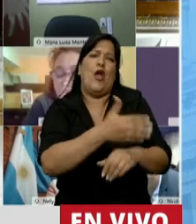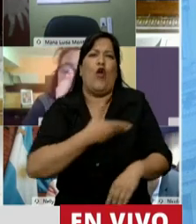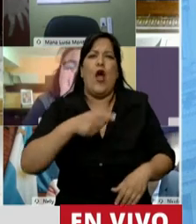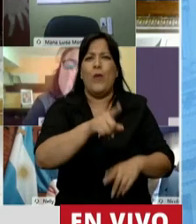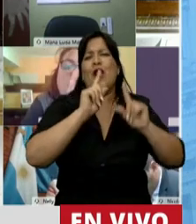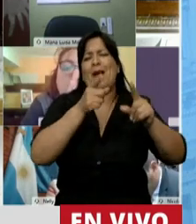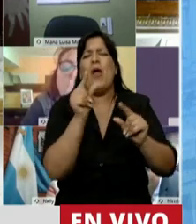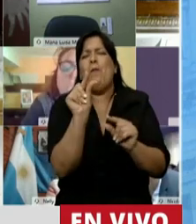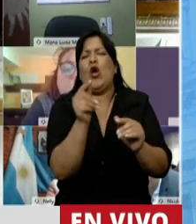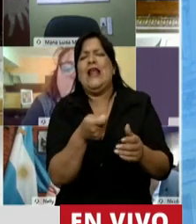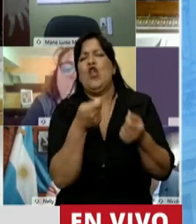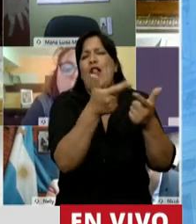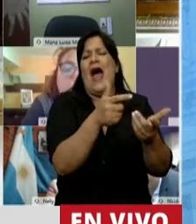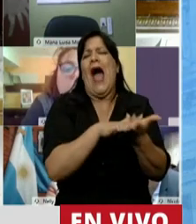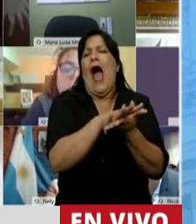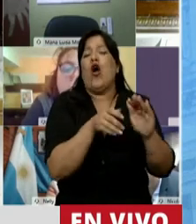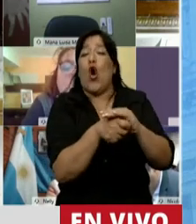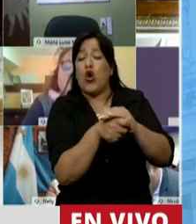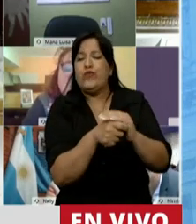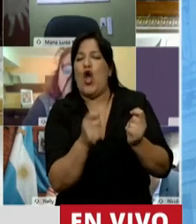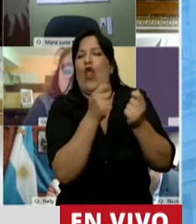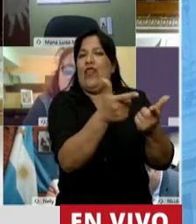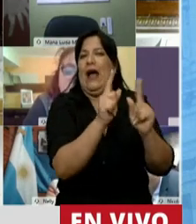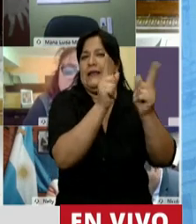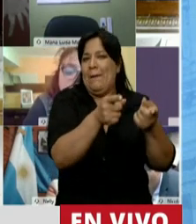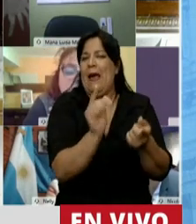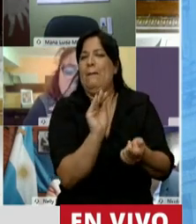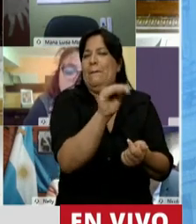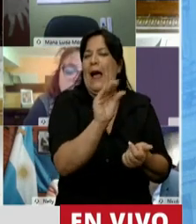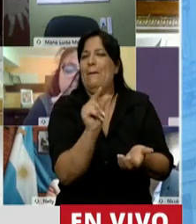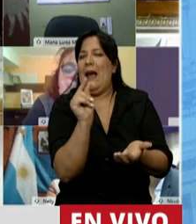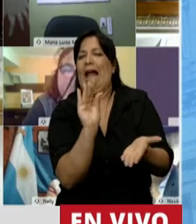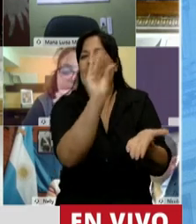la corrupción. Mirámosla y pongámosle una platita.